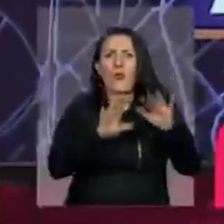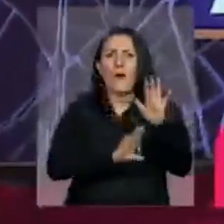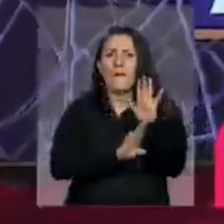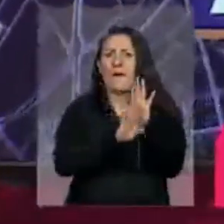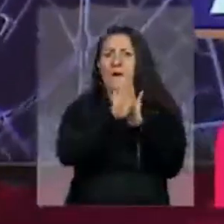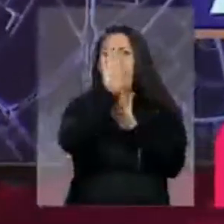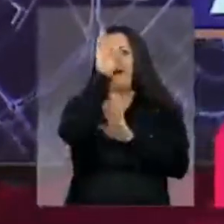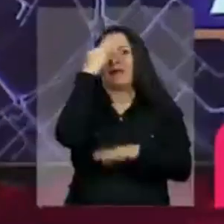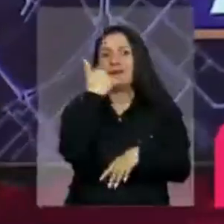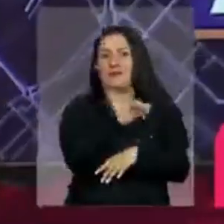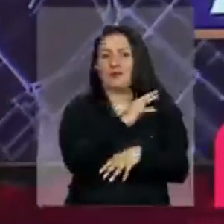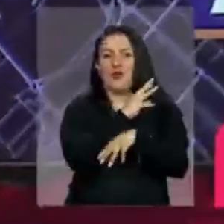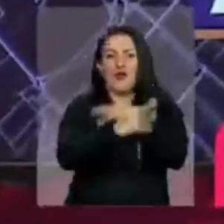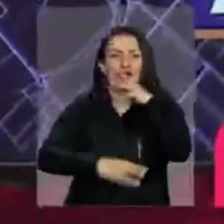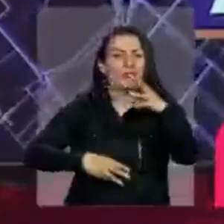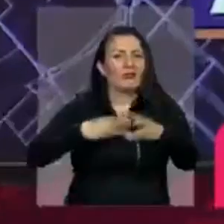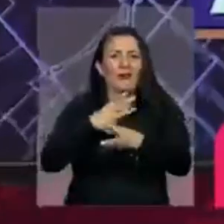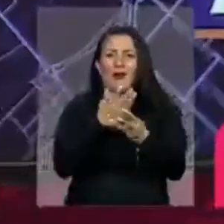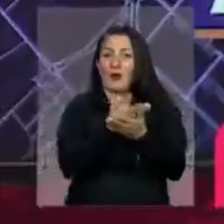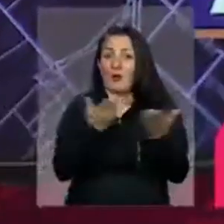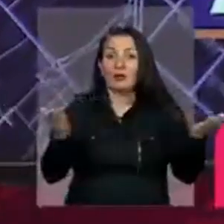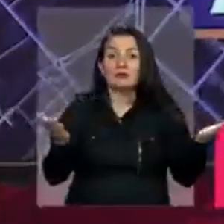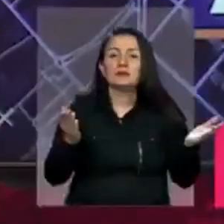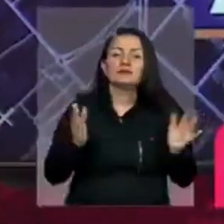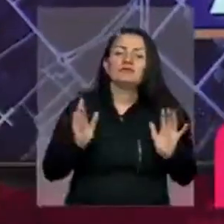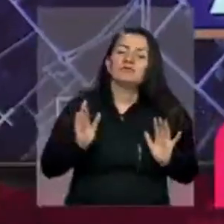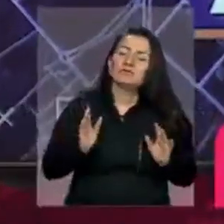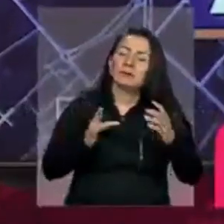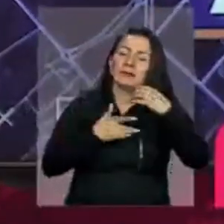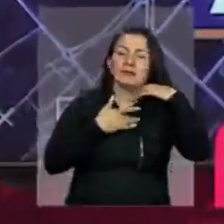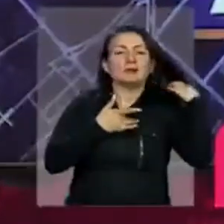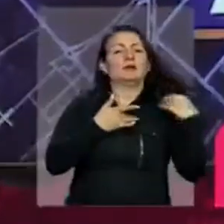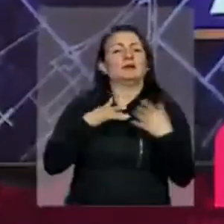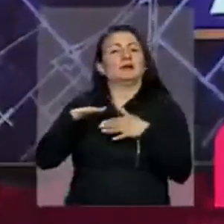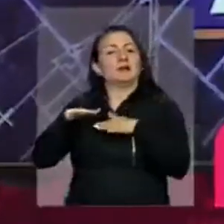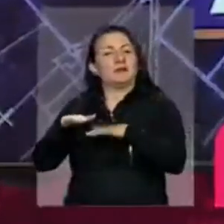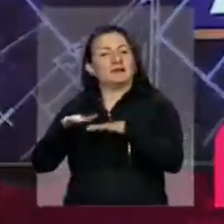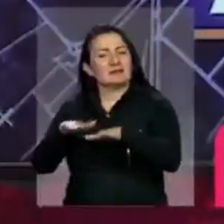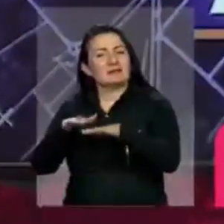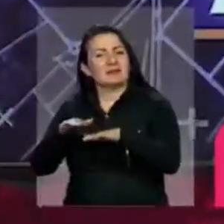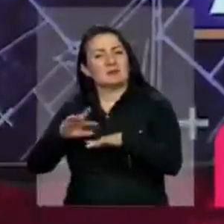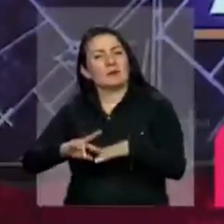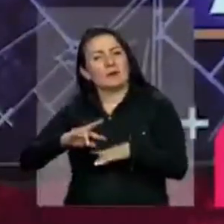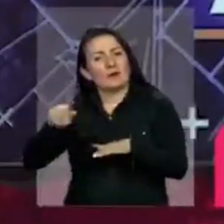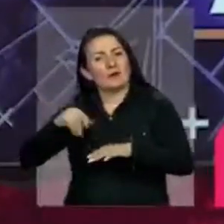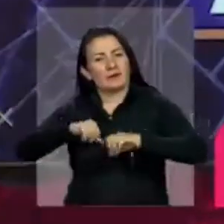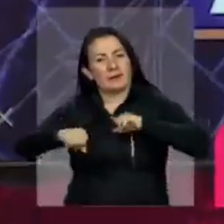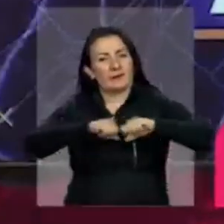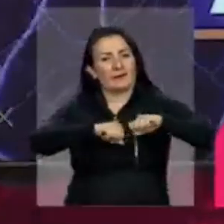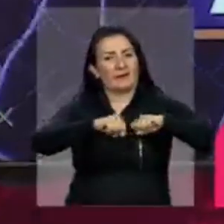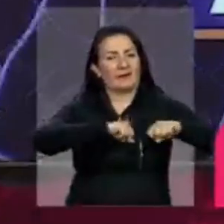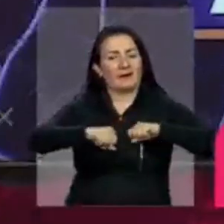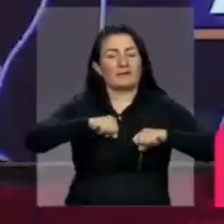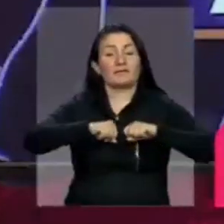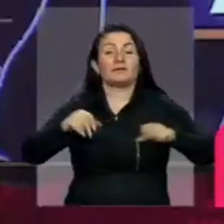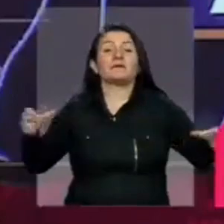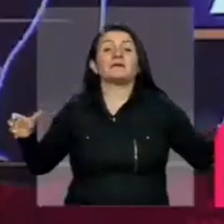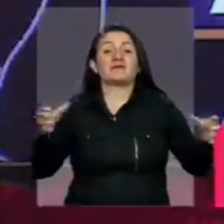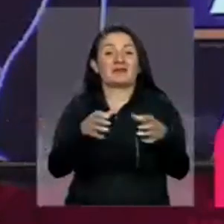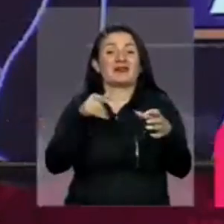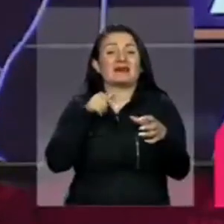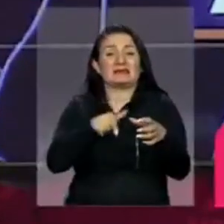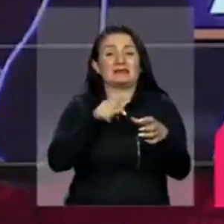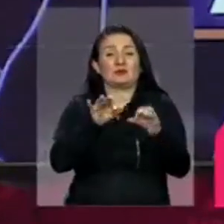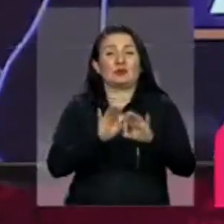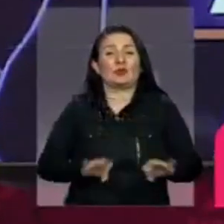claves mundiales, todo lo demás. Pero siento que también nos falta representación en todas las otras actividades. Y en eso importa